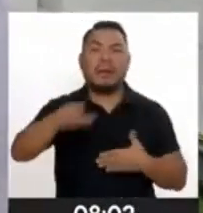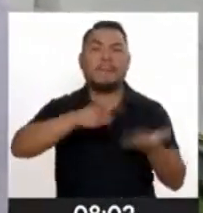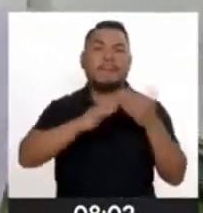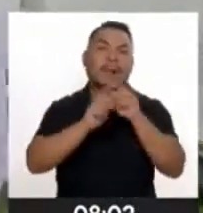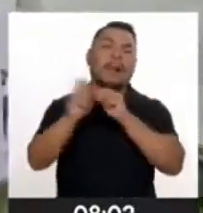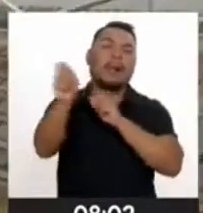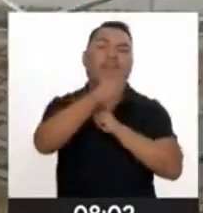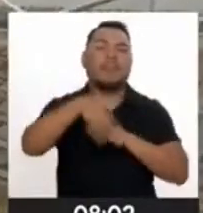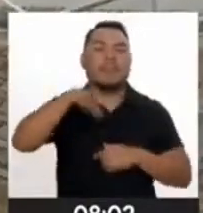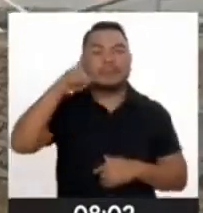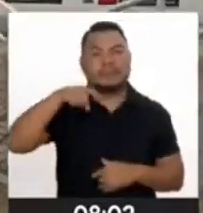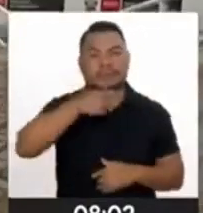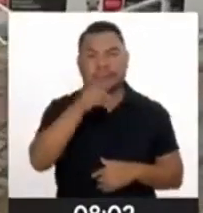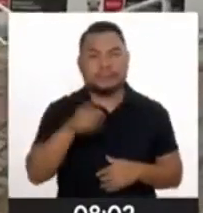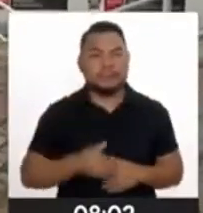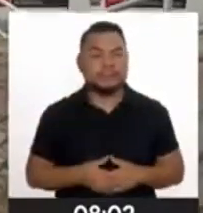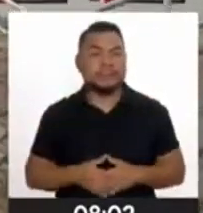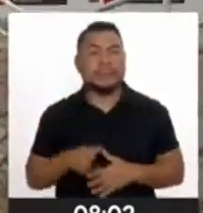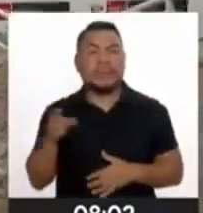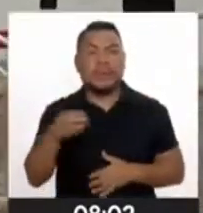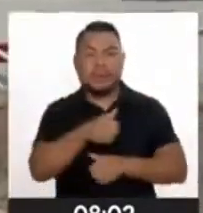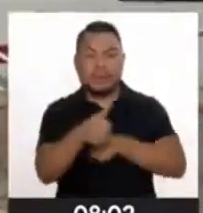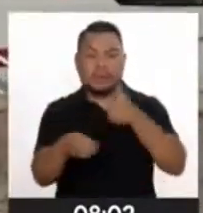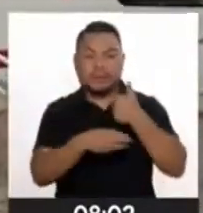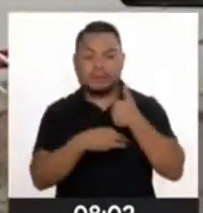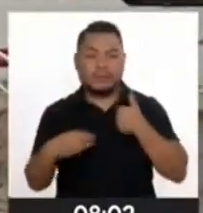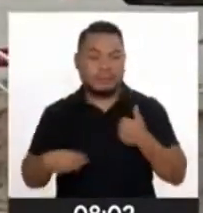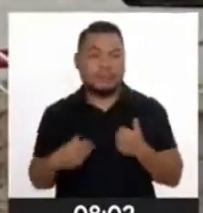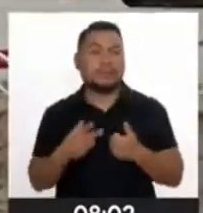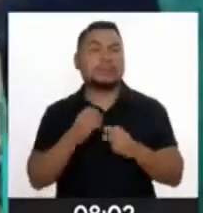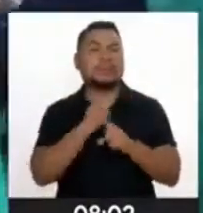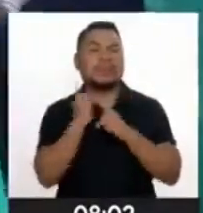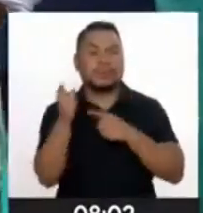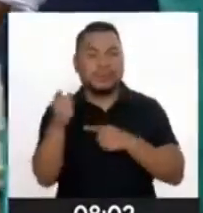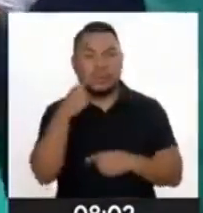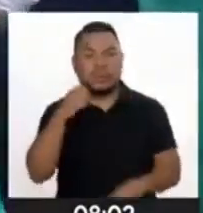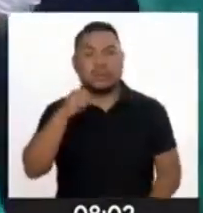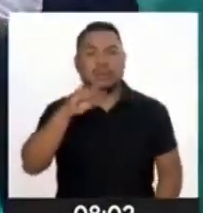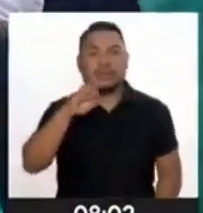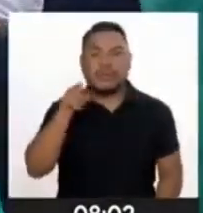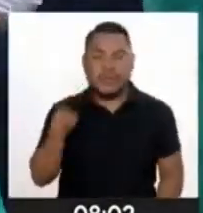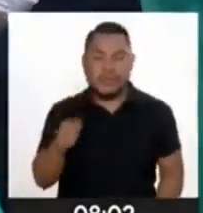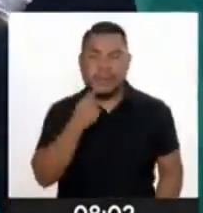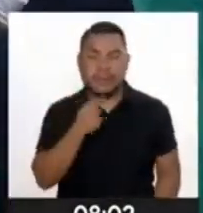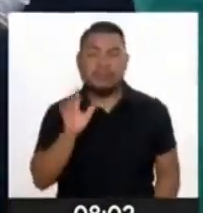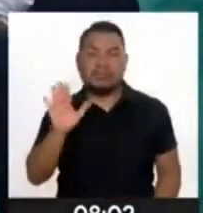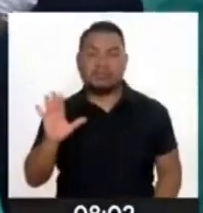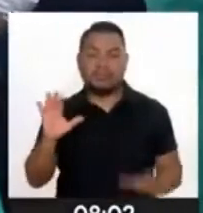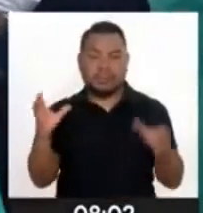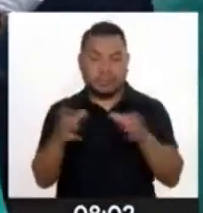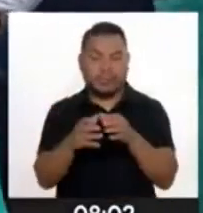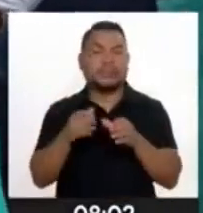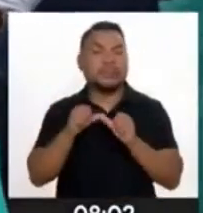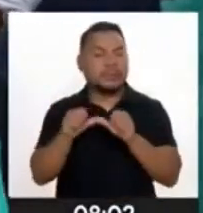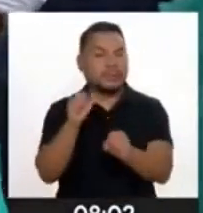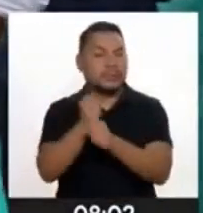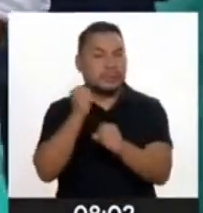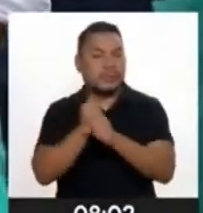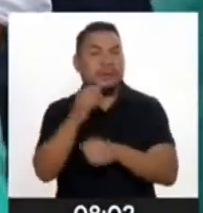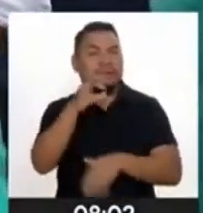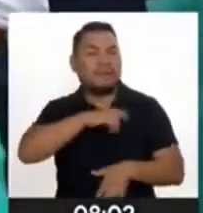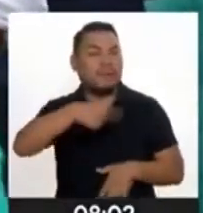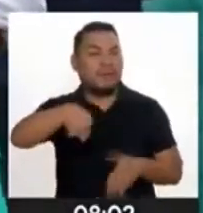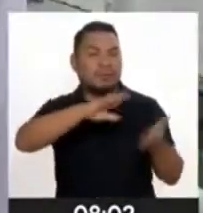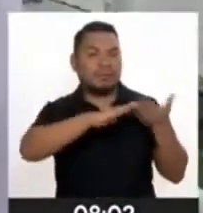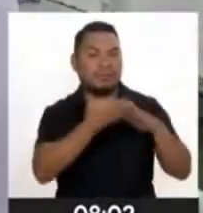personas que más lo necesitan. El viceministro de Prestaciones Sociales, Ismael Suta, dijo que su sector continúa trabajando en beneficio